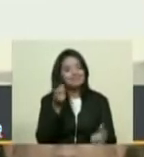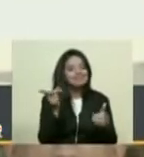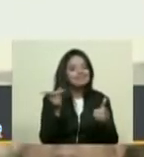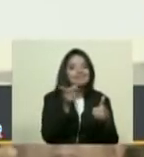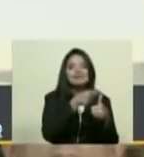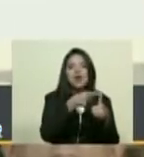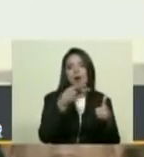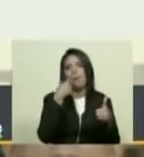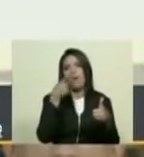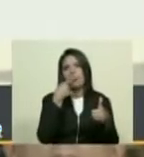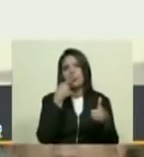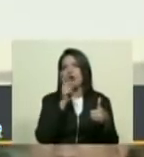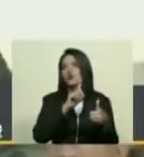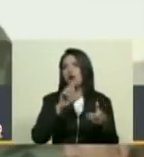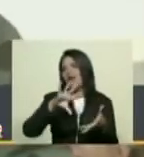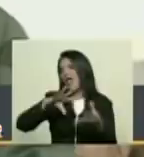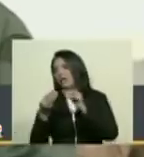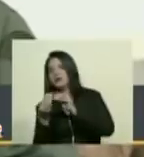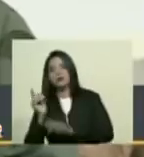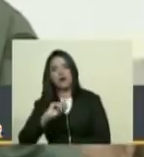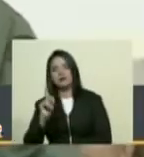lo político, no es al revés.